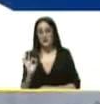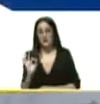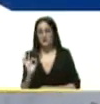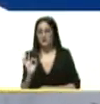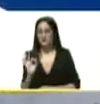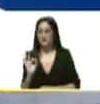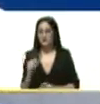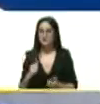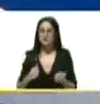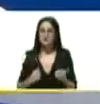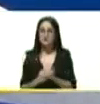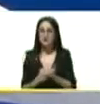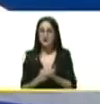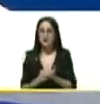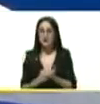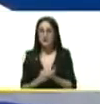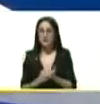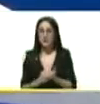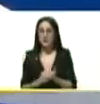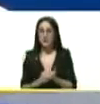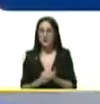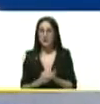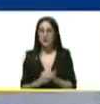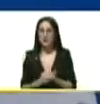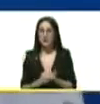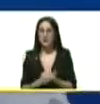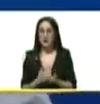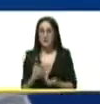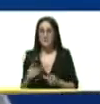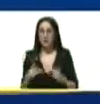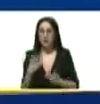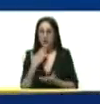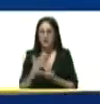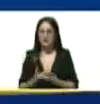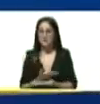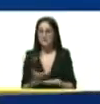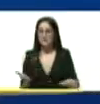de ese apoyo a la producción pecuaria. Muchas gracias.